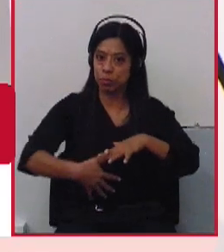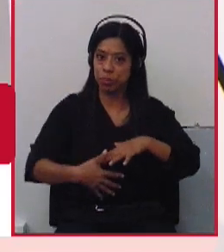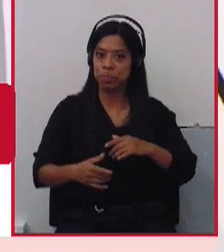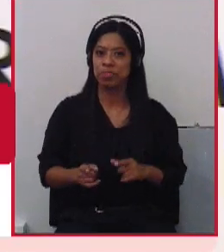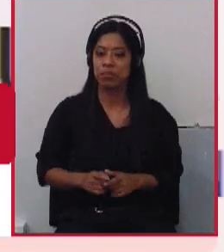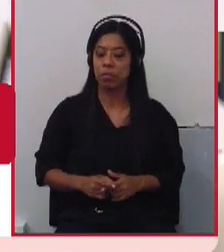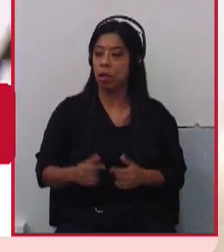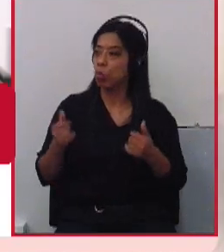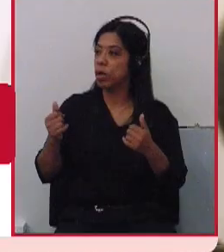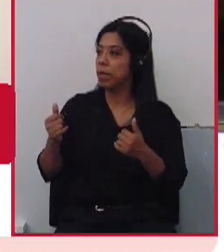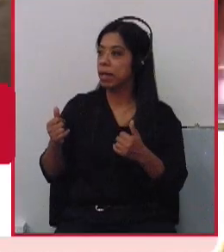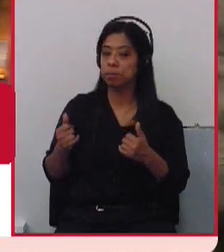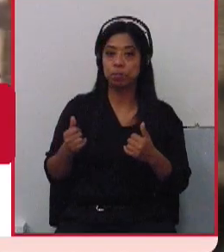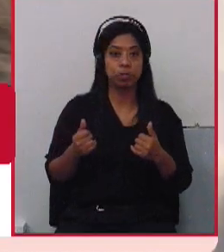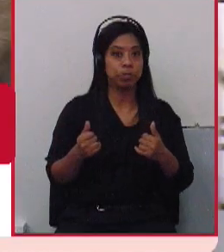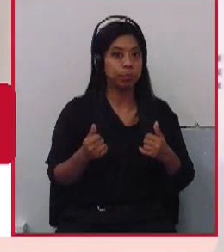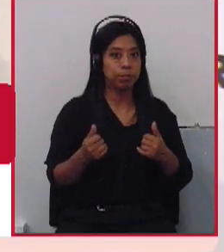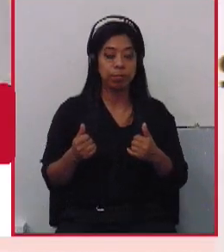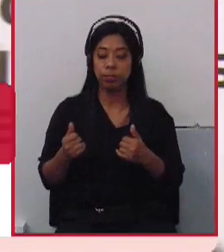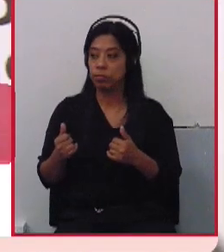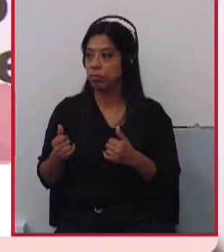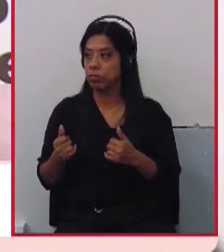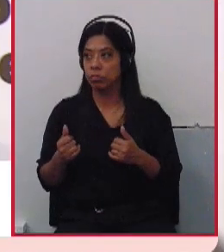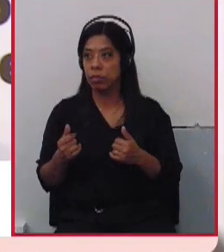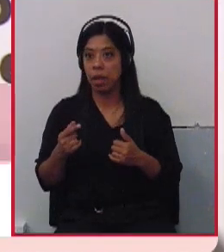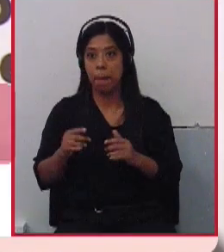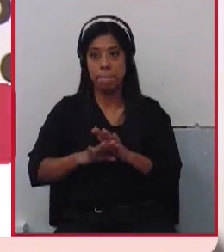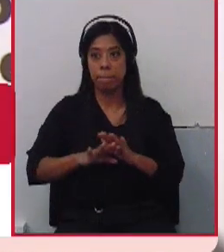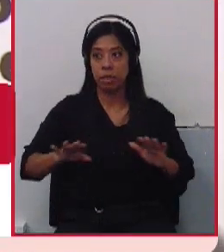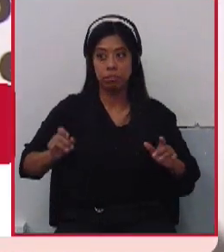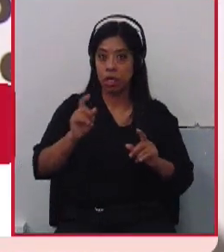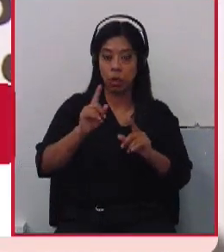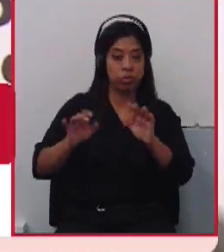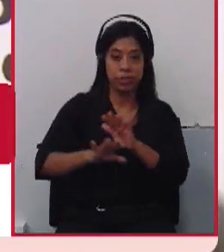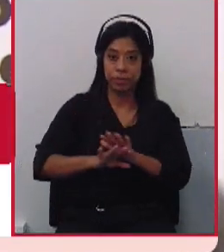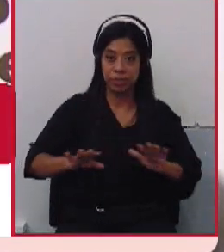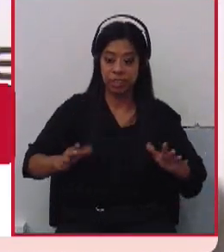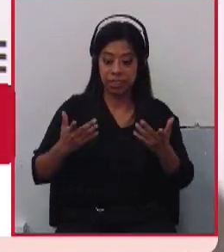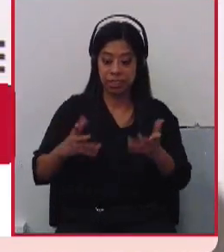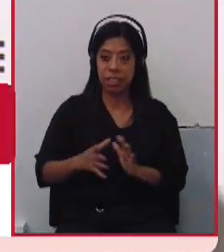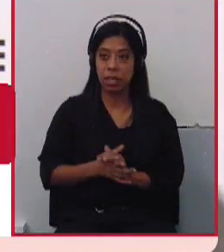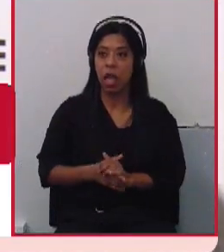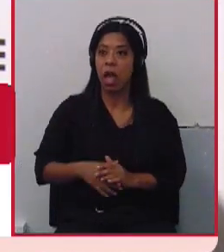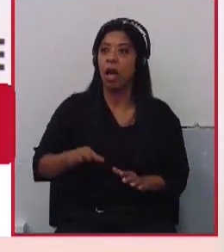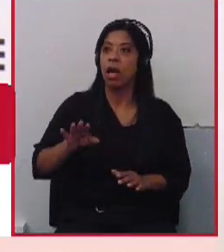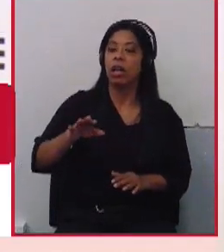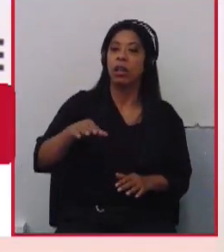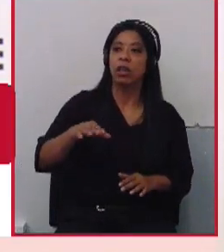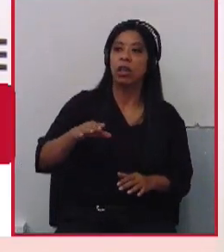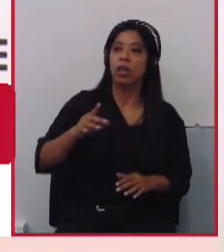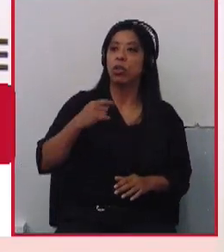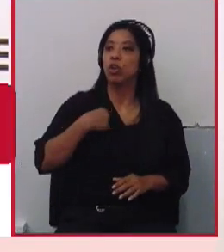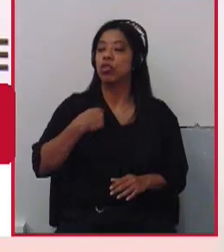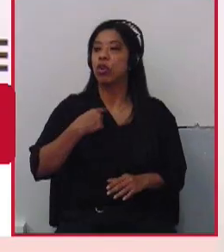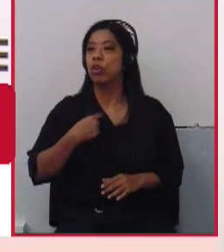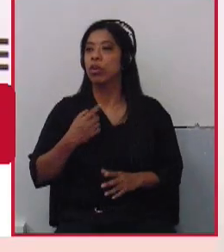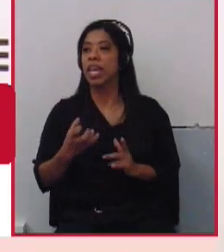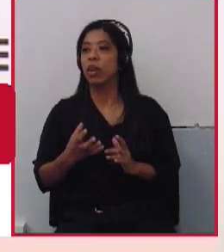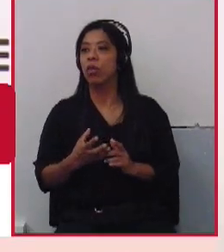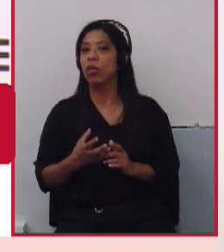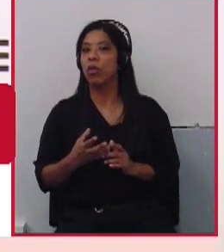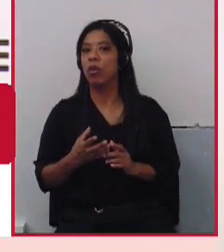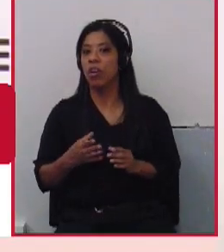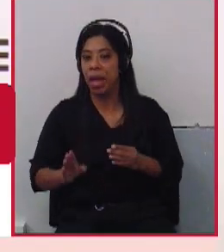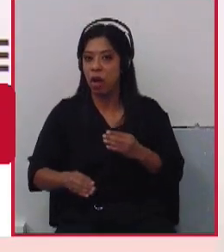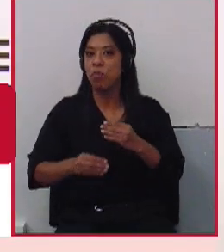Excelente. Bien. Muy bien. Creo que no habiendo más preguntas. Yo quisiera, ¿O querías